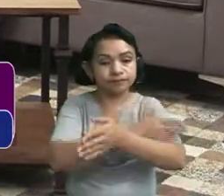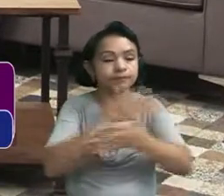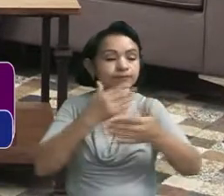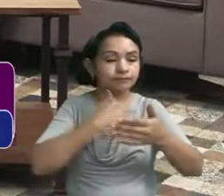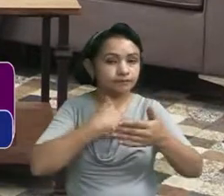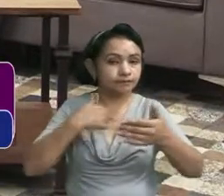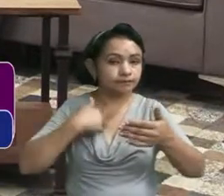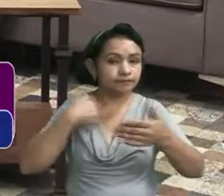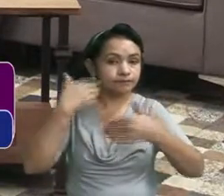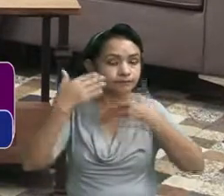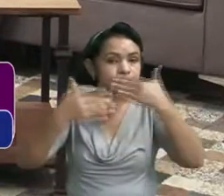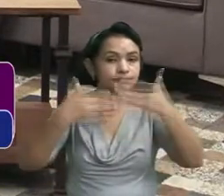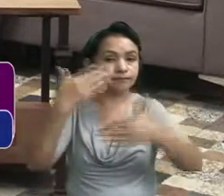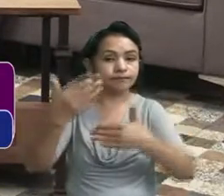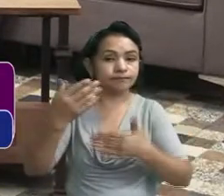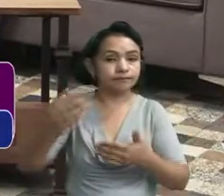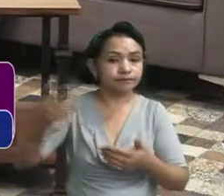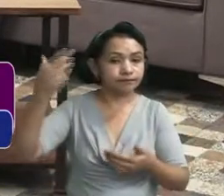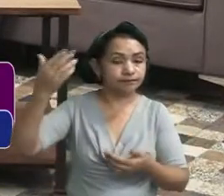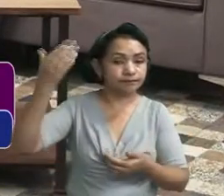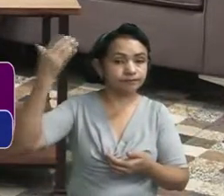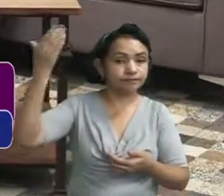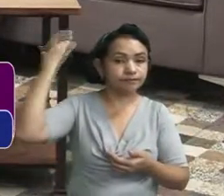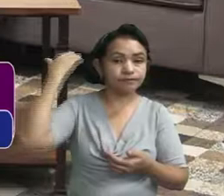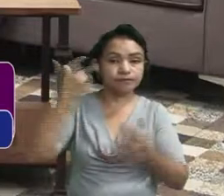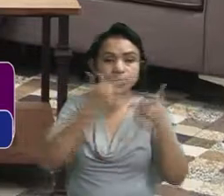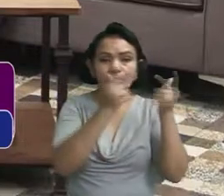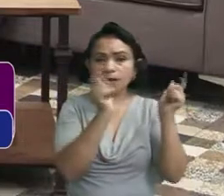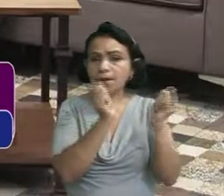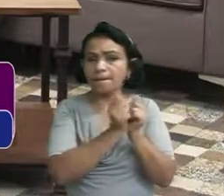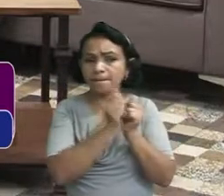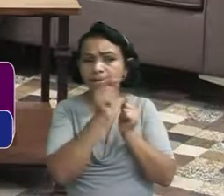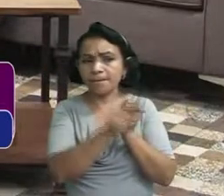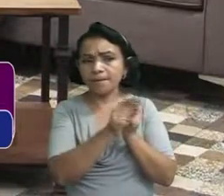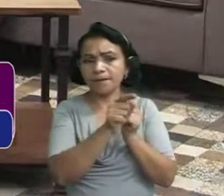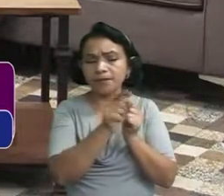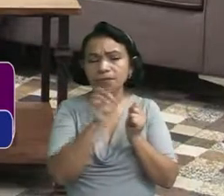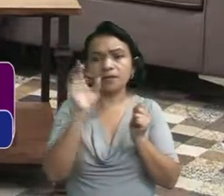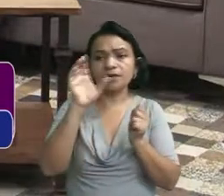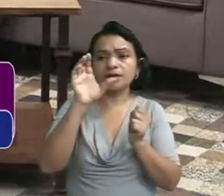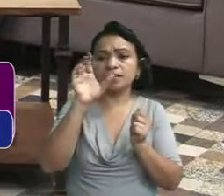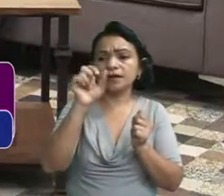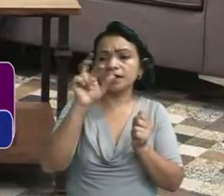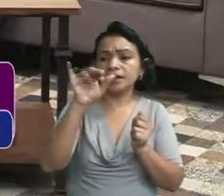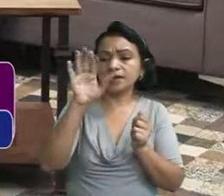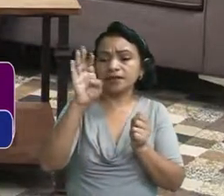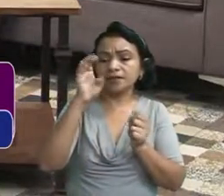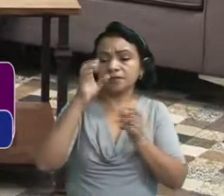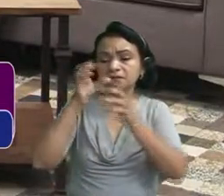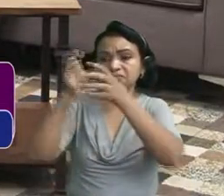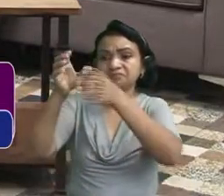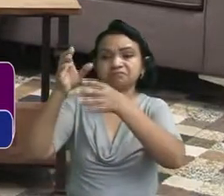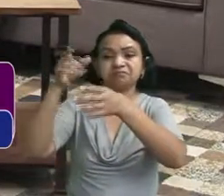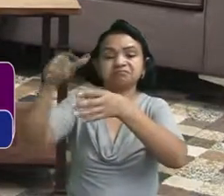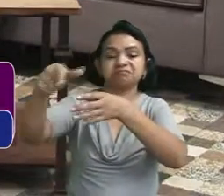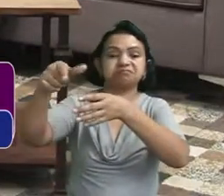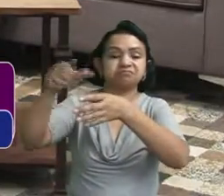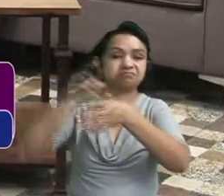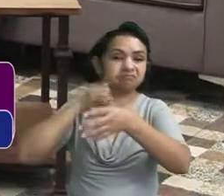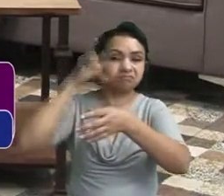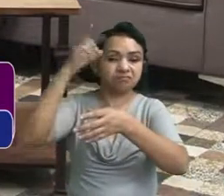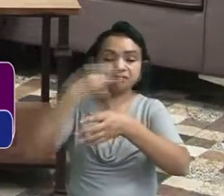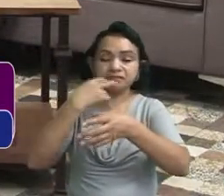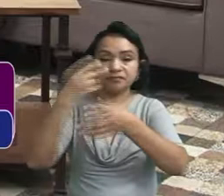construyendo, ¿verdad? Porque históricamente han habido sectores, sobre todo los habitantes de la costa caribe, que estuvieron excluidos del desarrollo